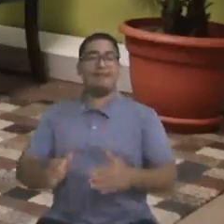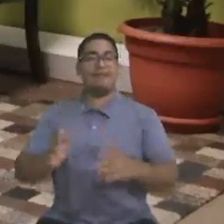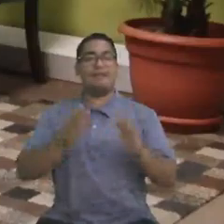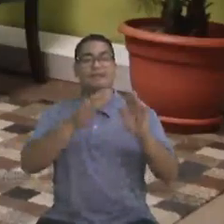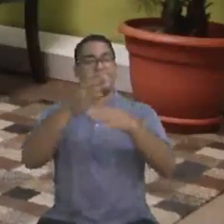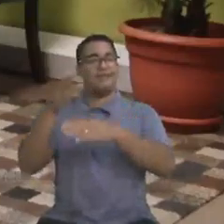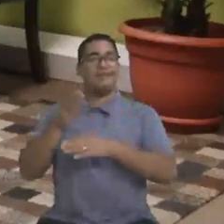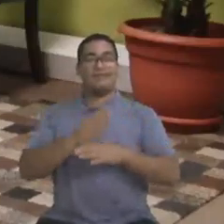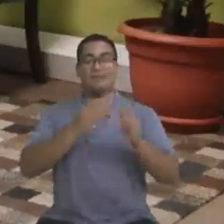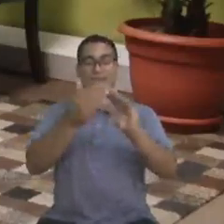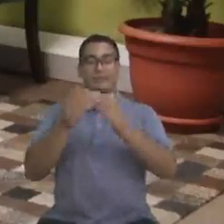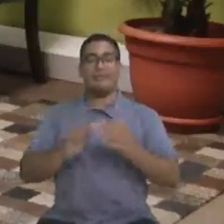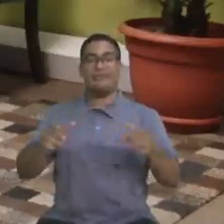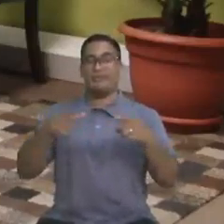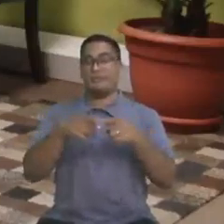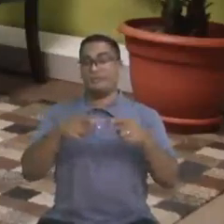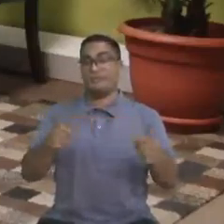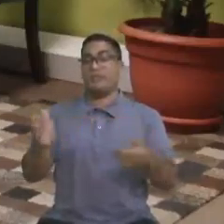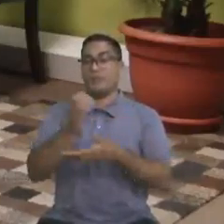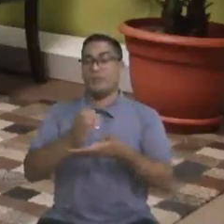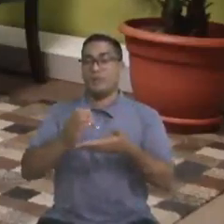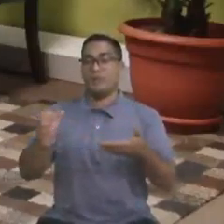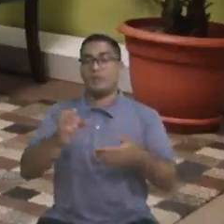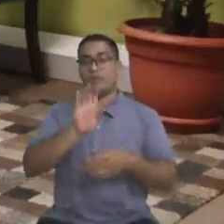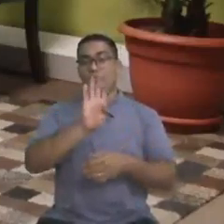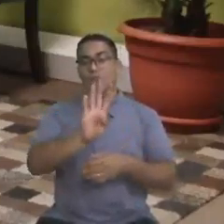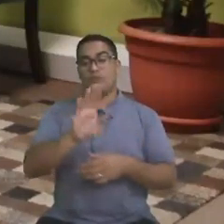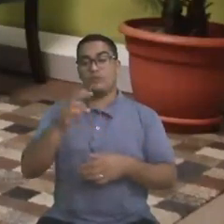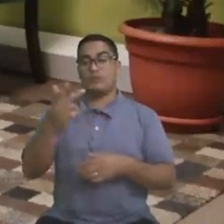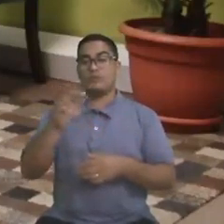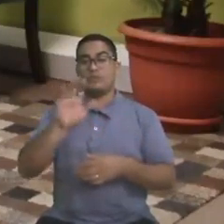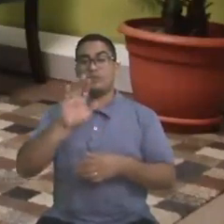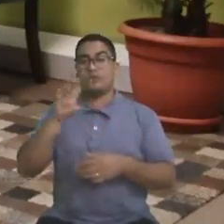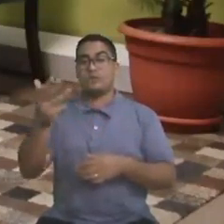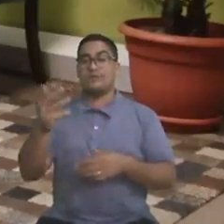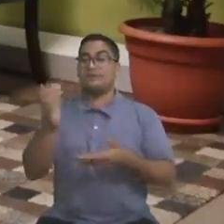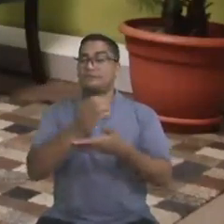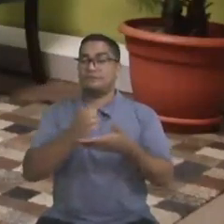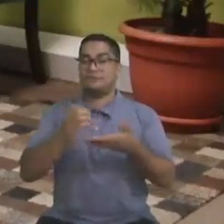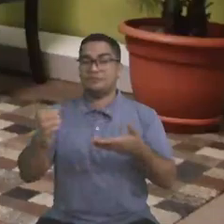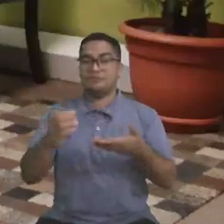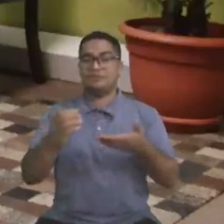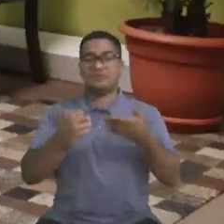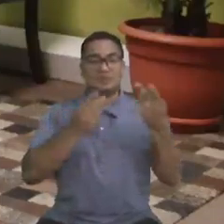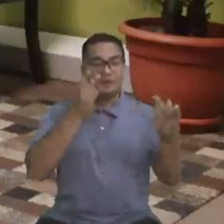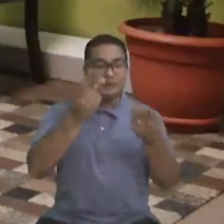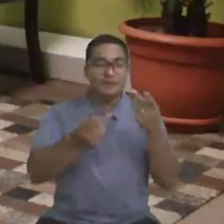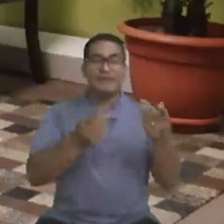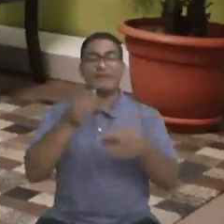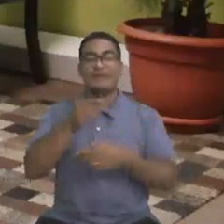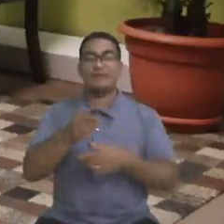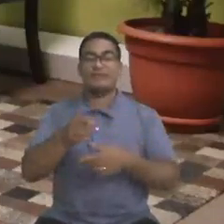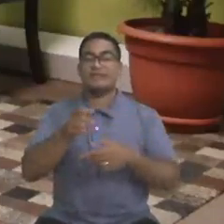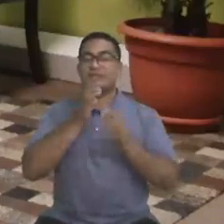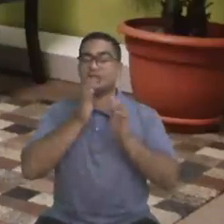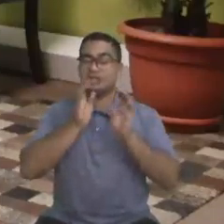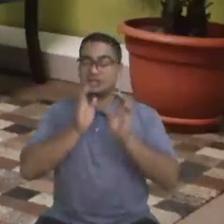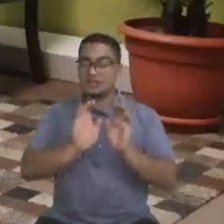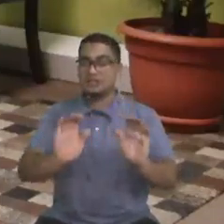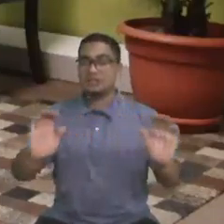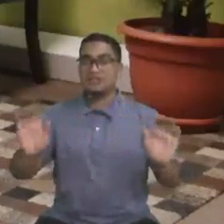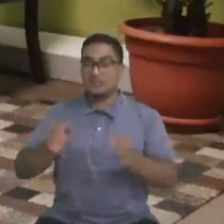niños obesos. Me decía usted que son 264.000 niños y niñas que van a ser censados de la edad de 0 a 5 años. De